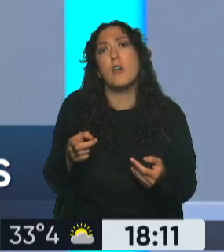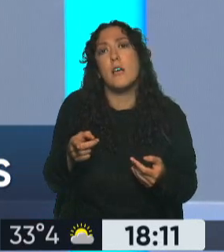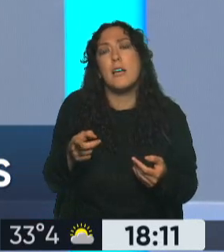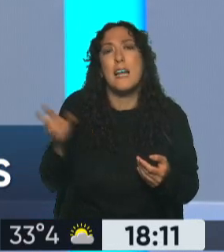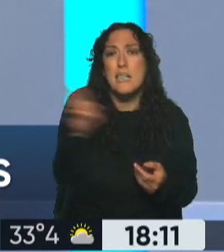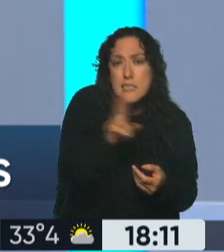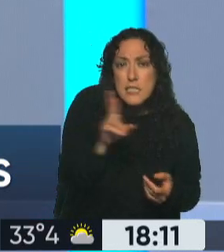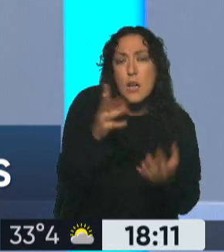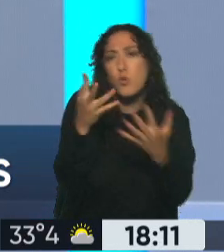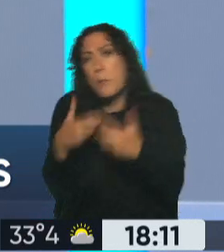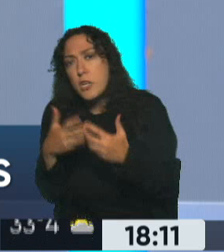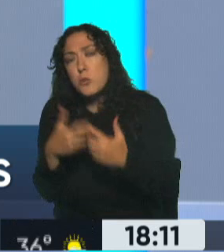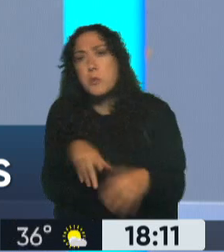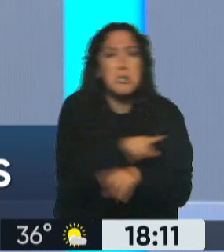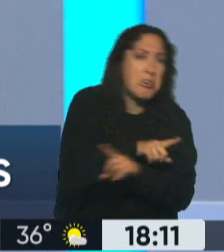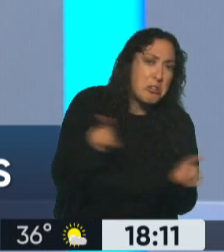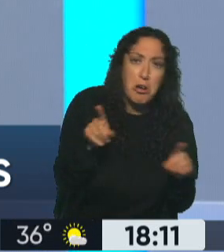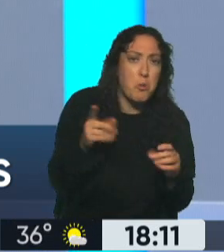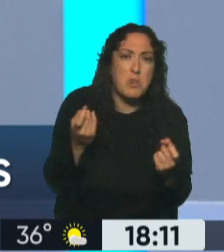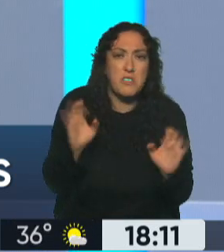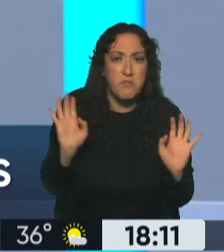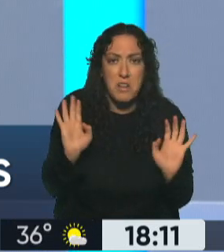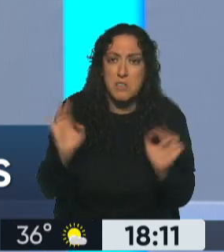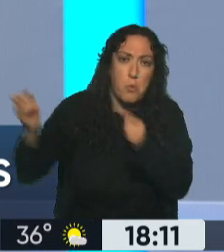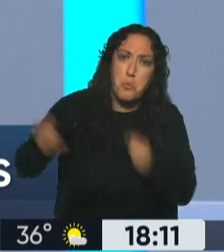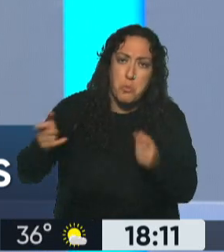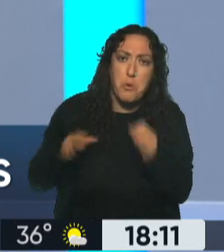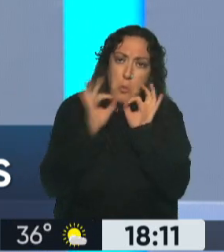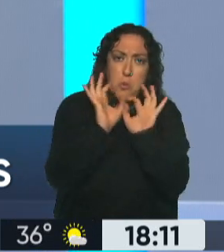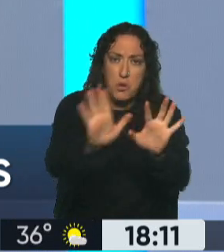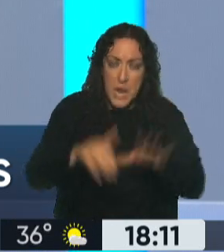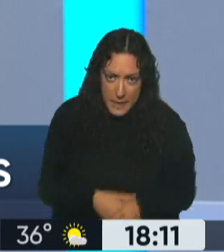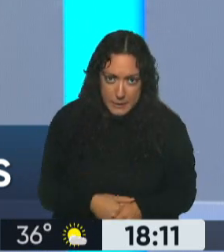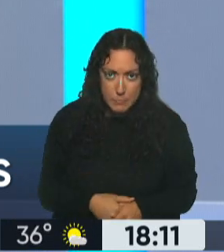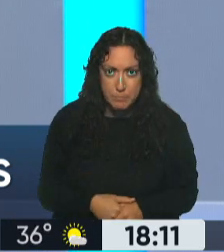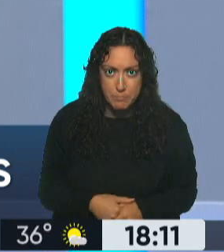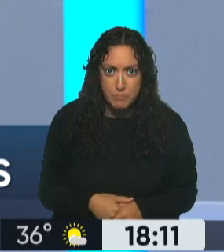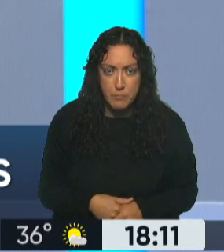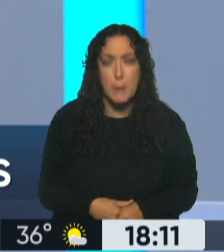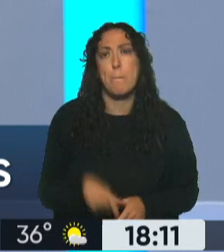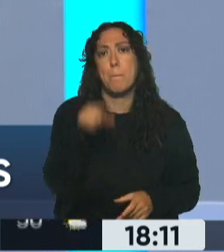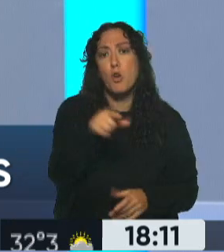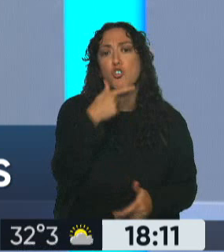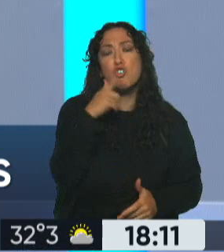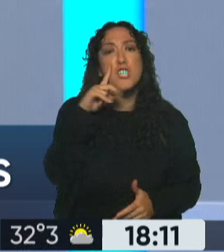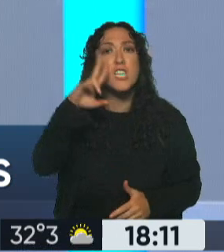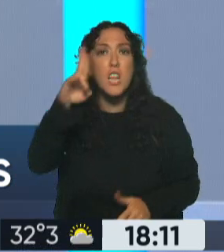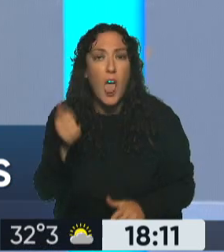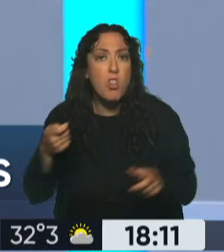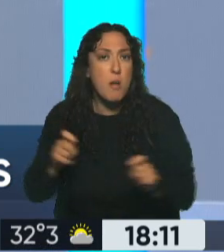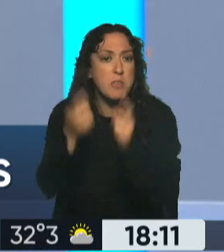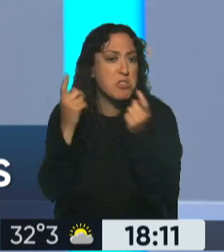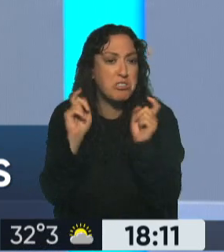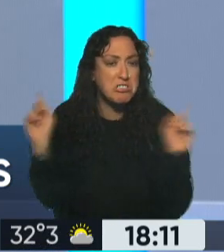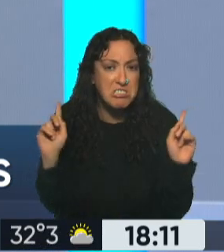automática no automática puedes importar lo que quieras nadie te lo va a a prohibir eh No tenés que hacer ningún cira porque vos